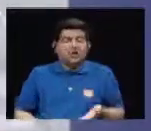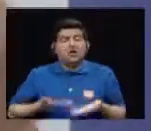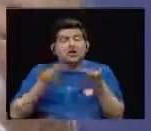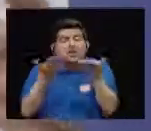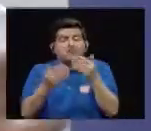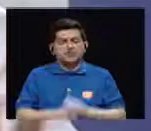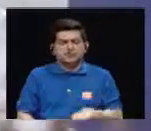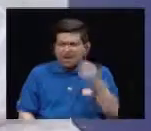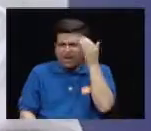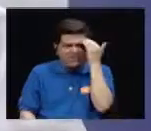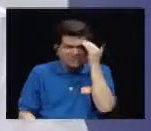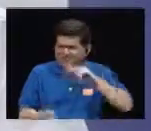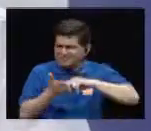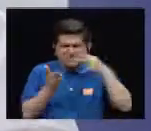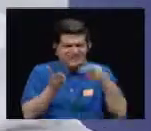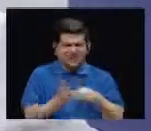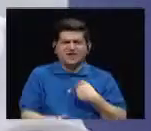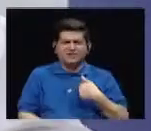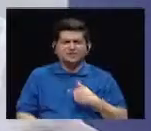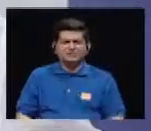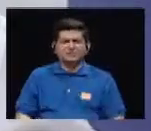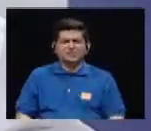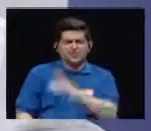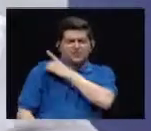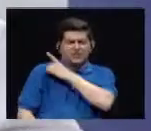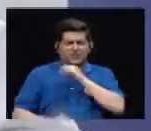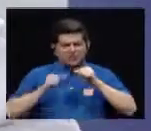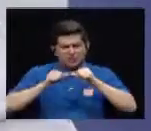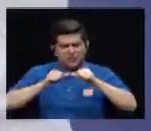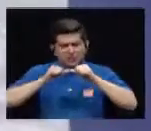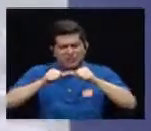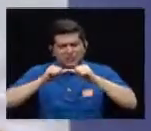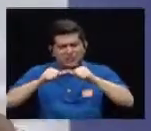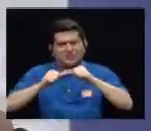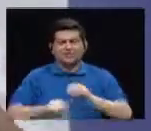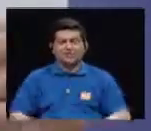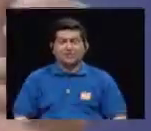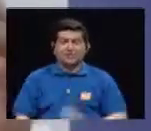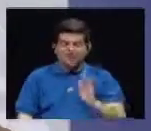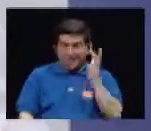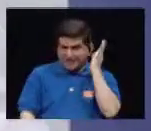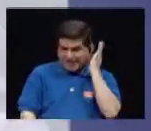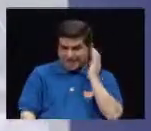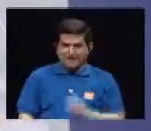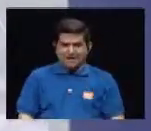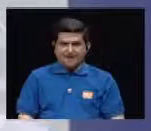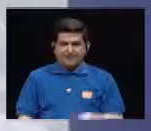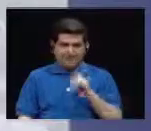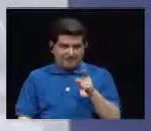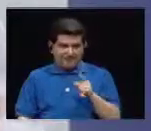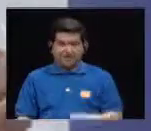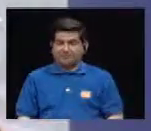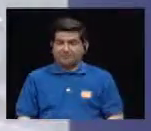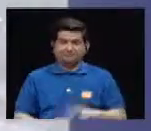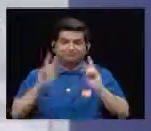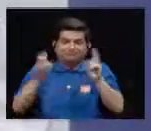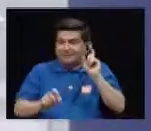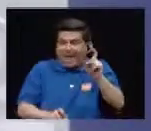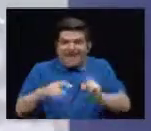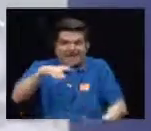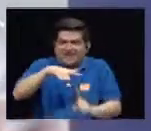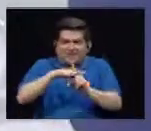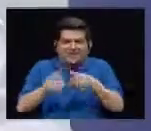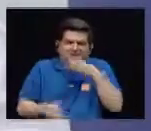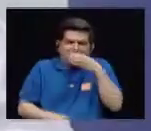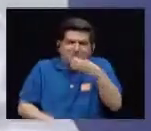ofreció, y él ni sabía de qué trataba. Yo le iba dirigiendo a medida que iba pasando, le iba dirigiendo. La niña fue una niña X, por decir, que